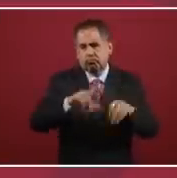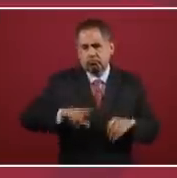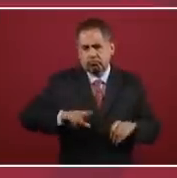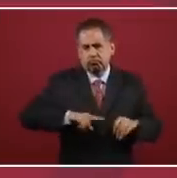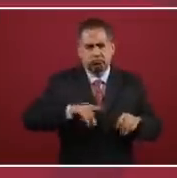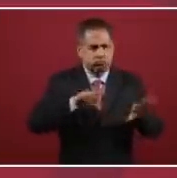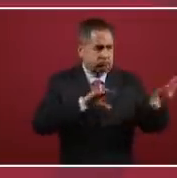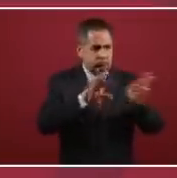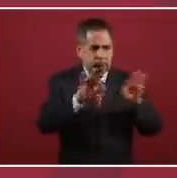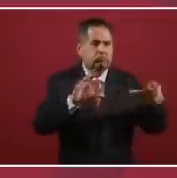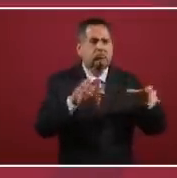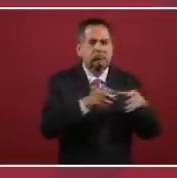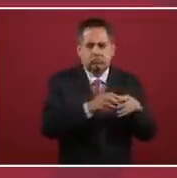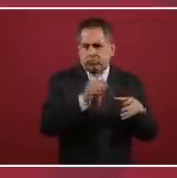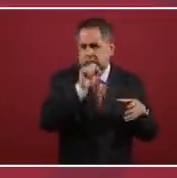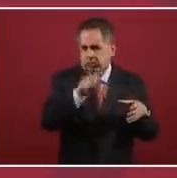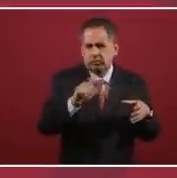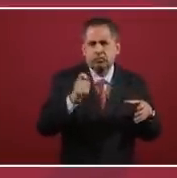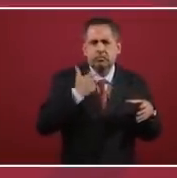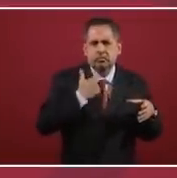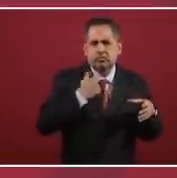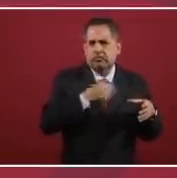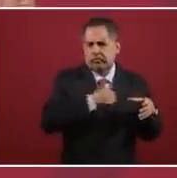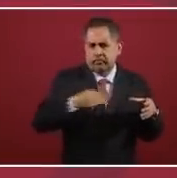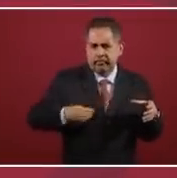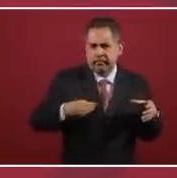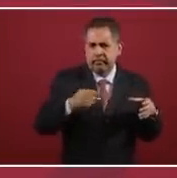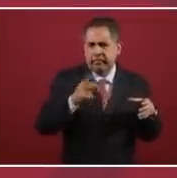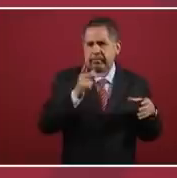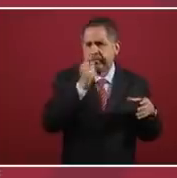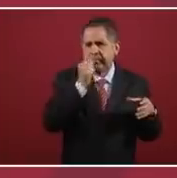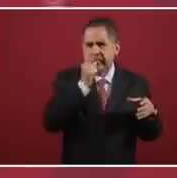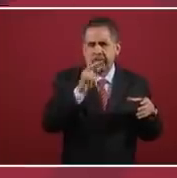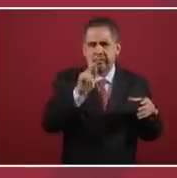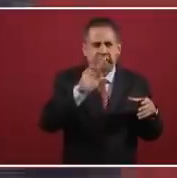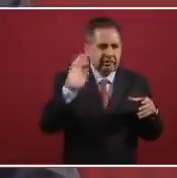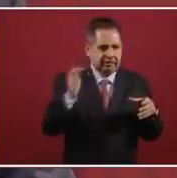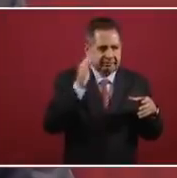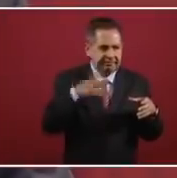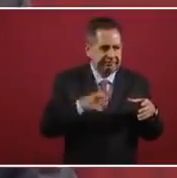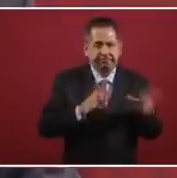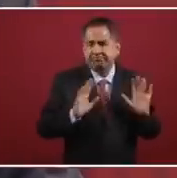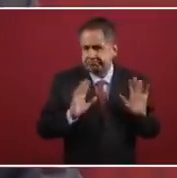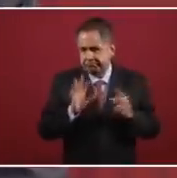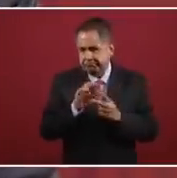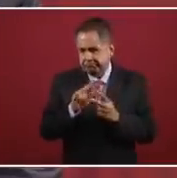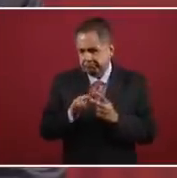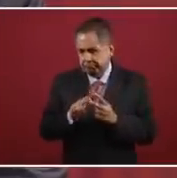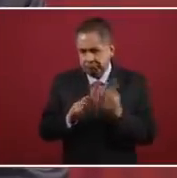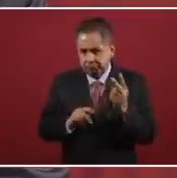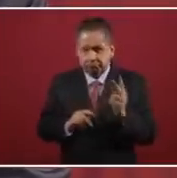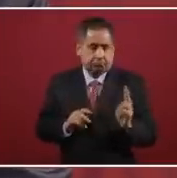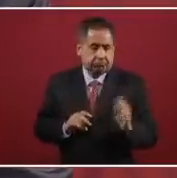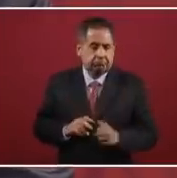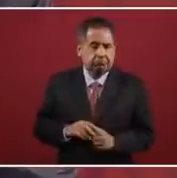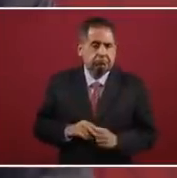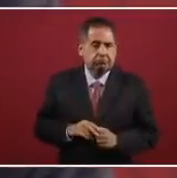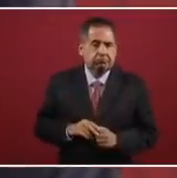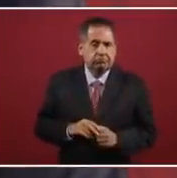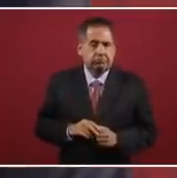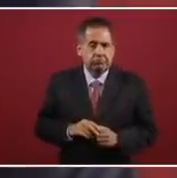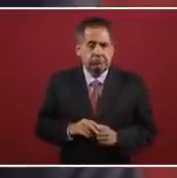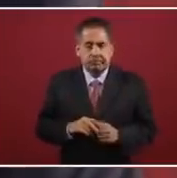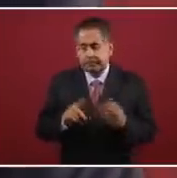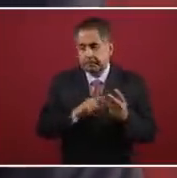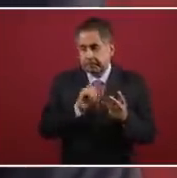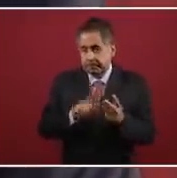con elementos de la Policía Federal. Esa es otra opción que tienen.